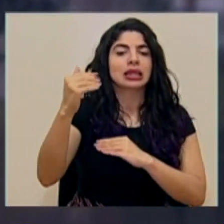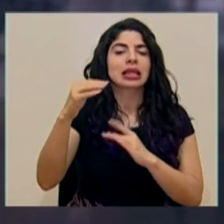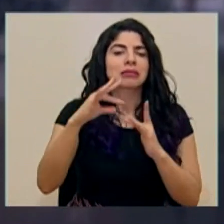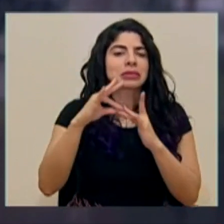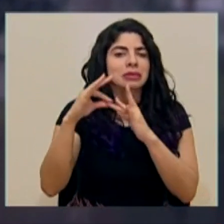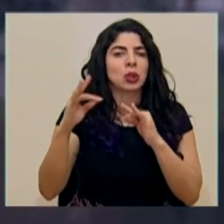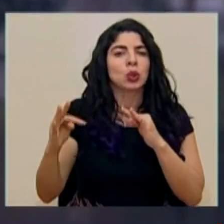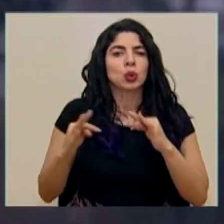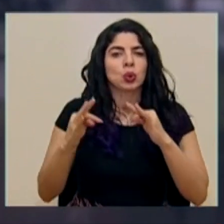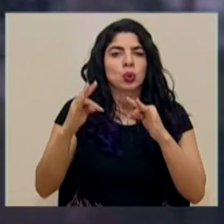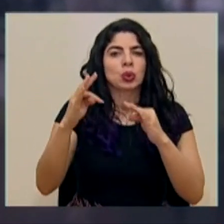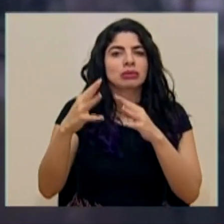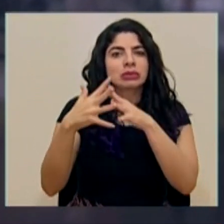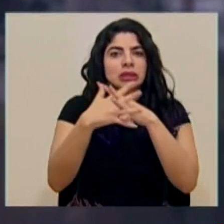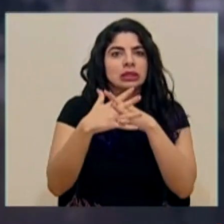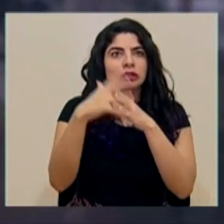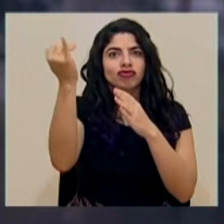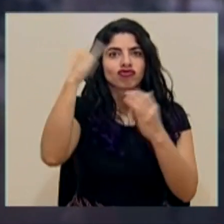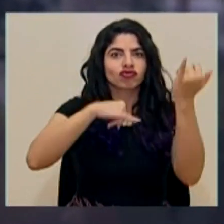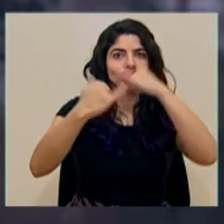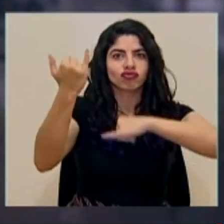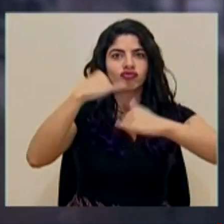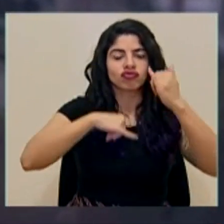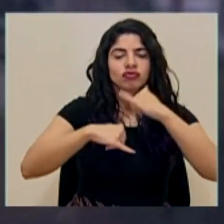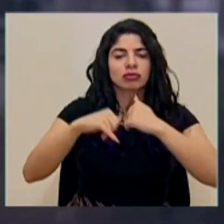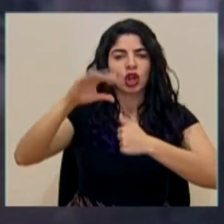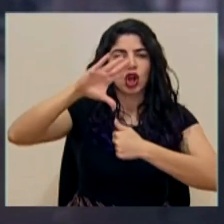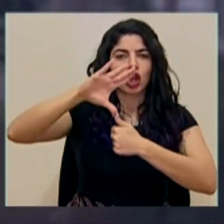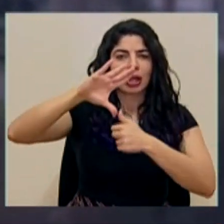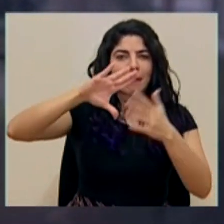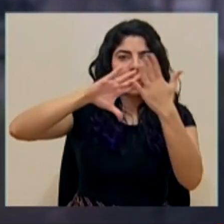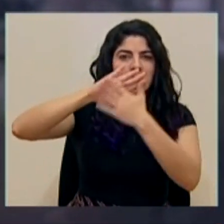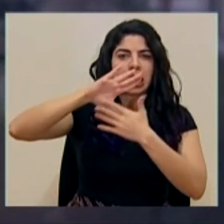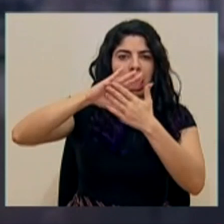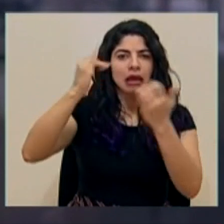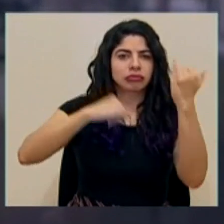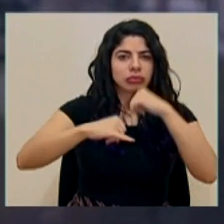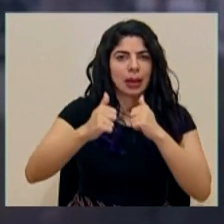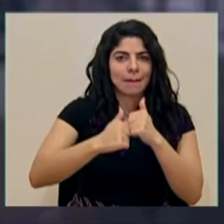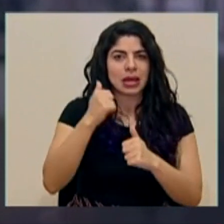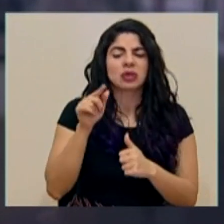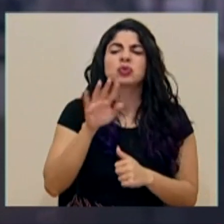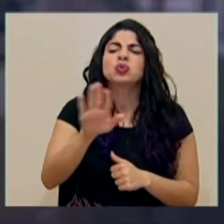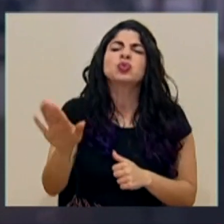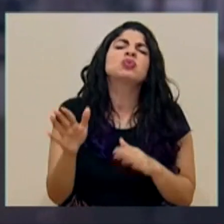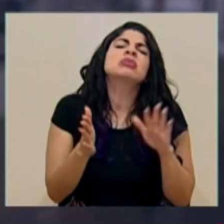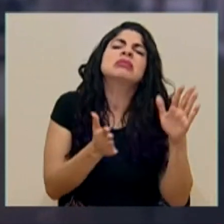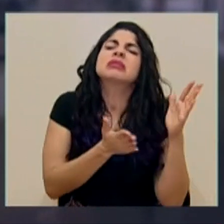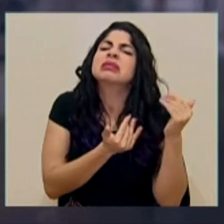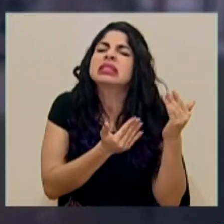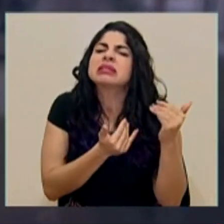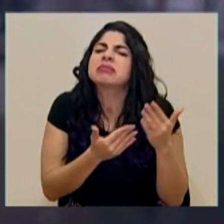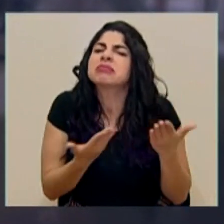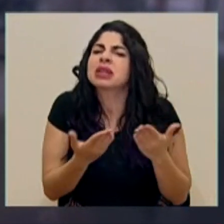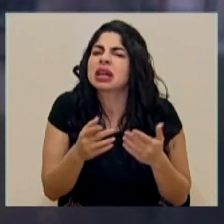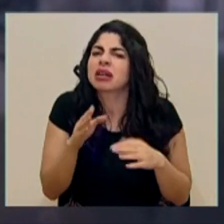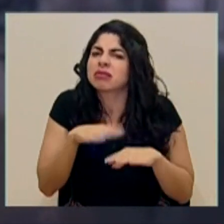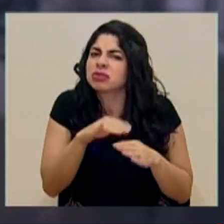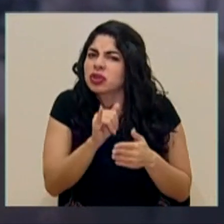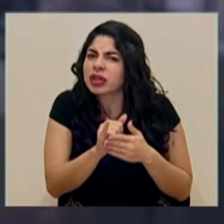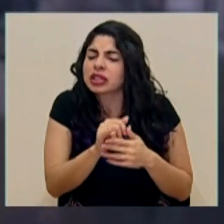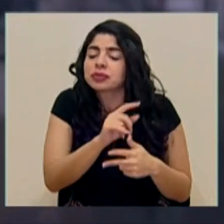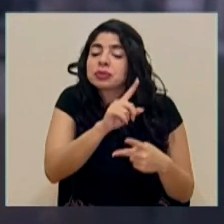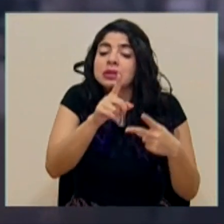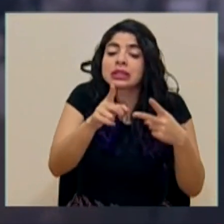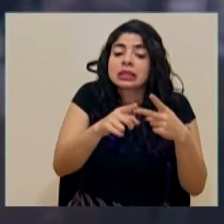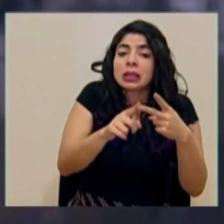de turistas de Norteamérica? ¿Cuáles son las expectativas por parte de ustedes en este sentido? Y mi segunda consulta